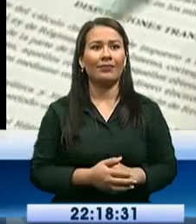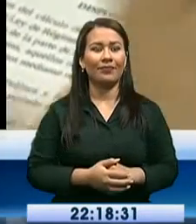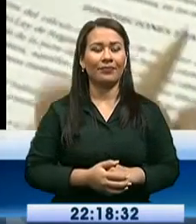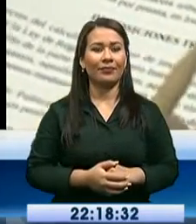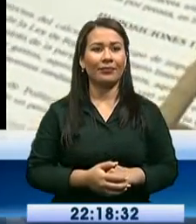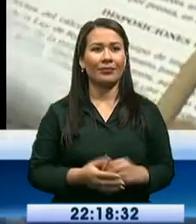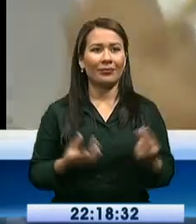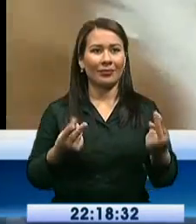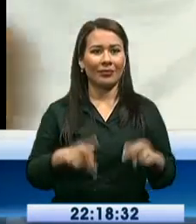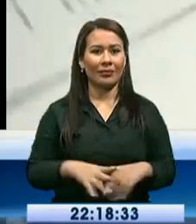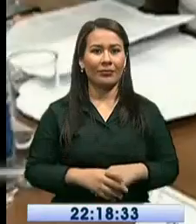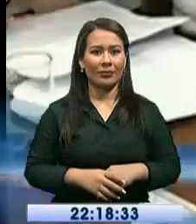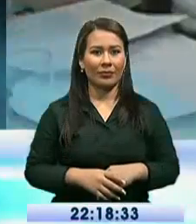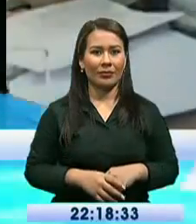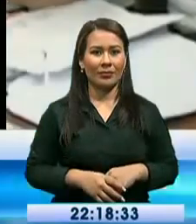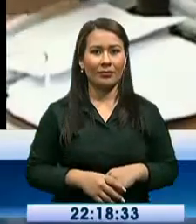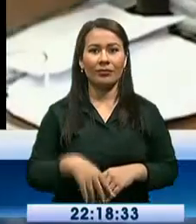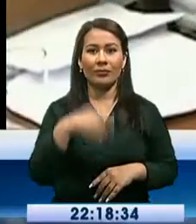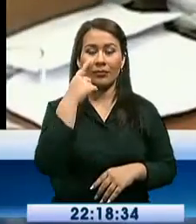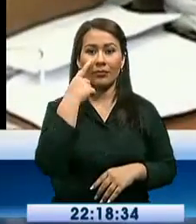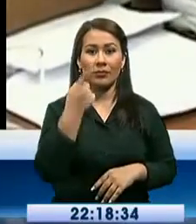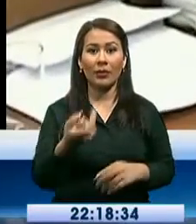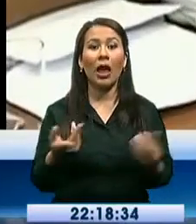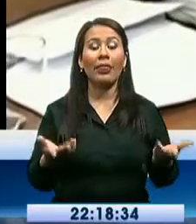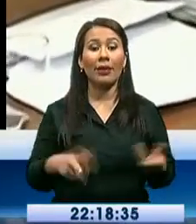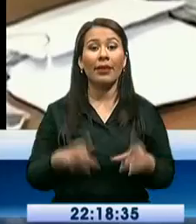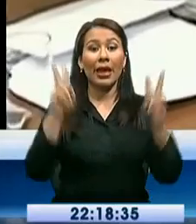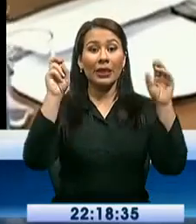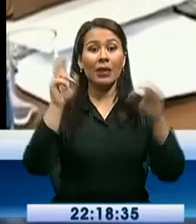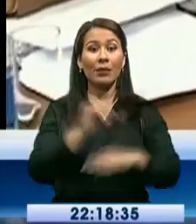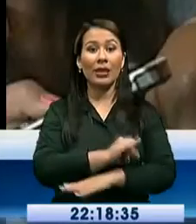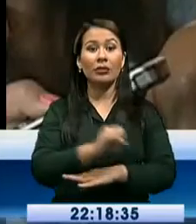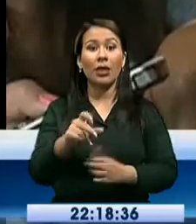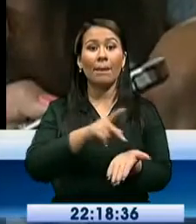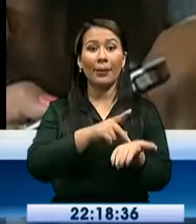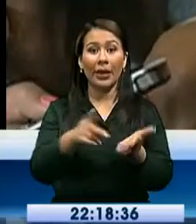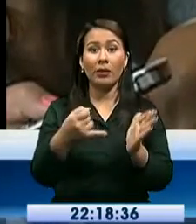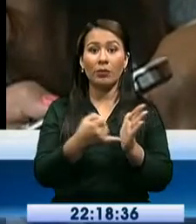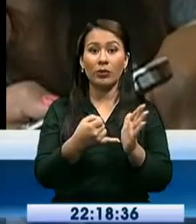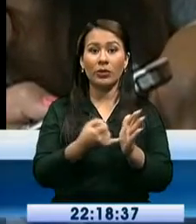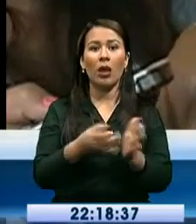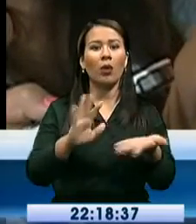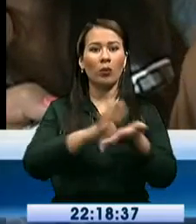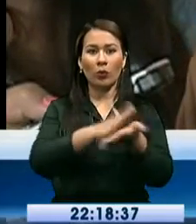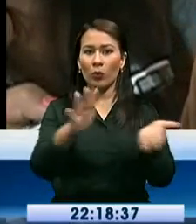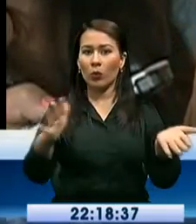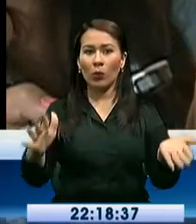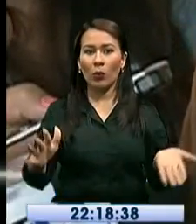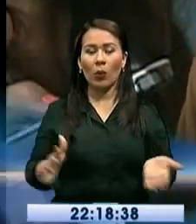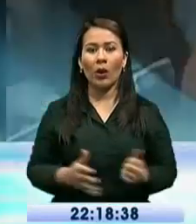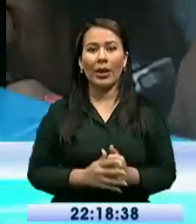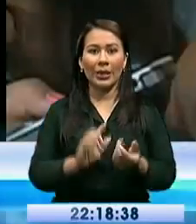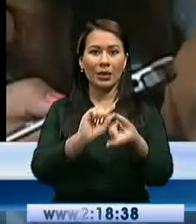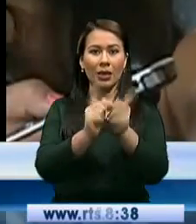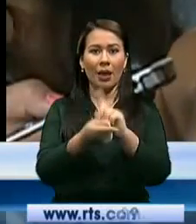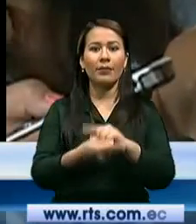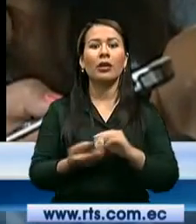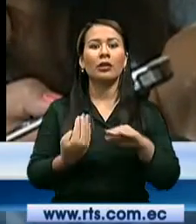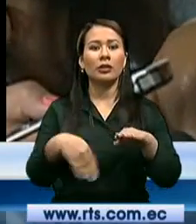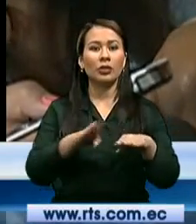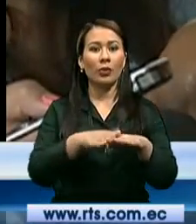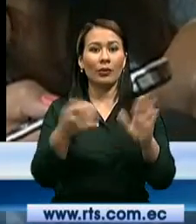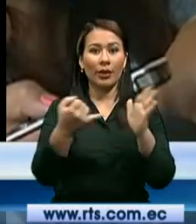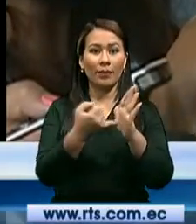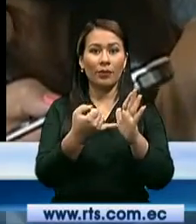reforma el impuesto a la cerveza artesanal. La cerveza industrial tendrá que pagar impuestos. No hay ninguna modificación en lo que respecta al régimen tributario para